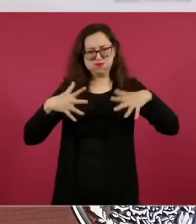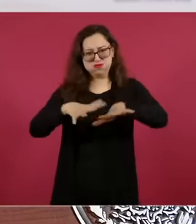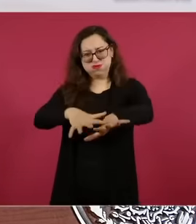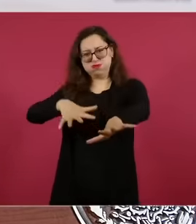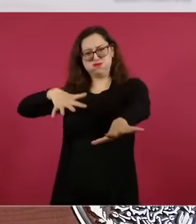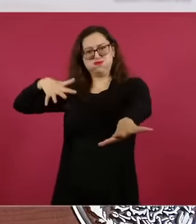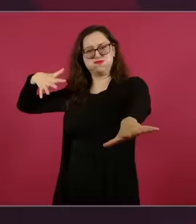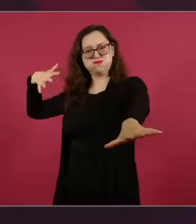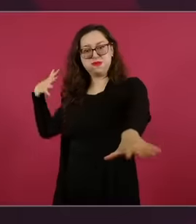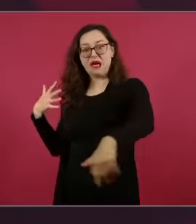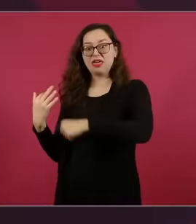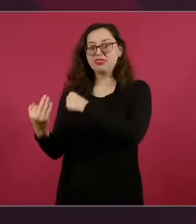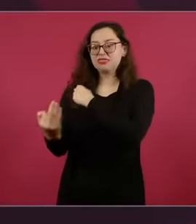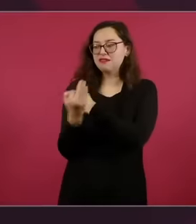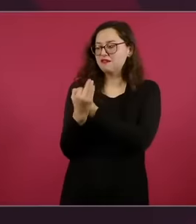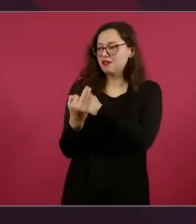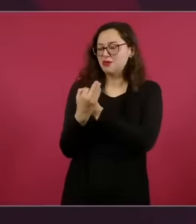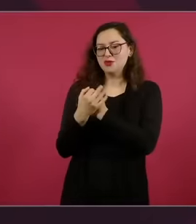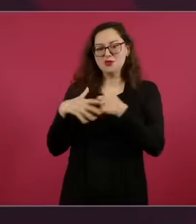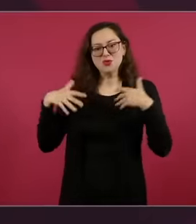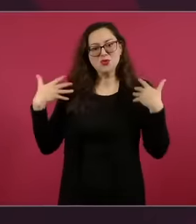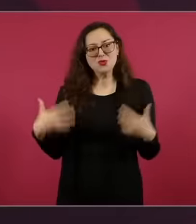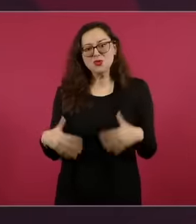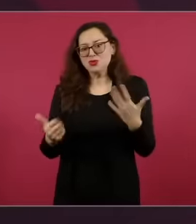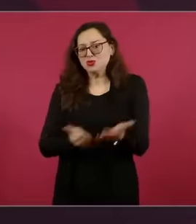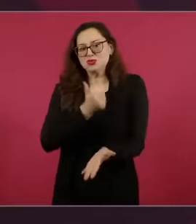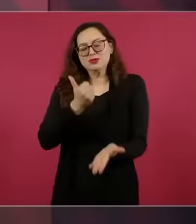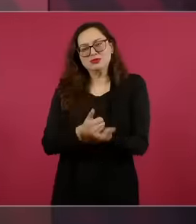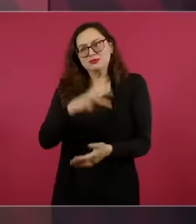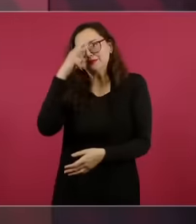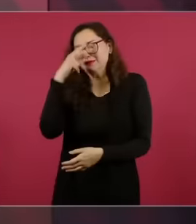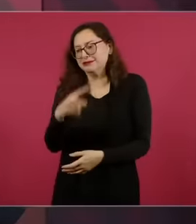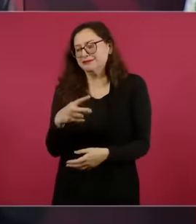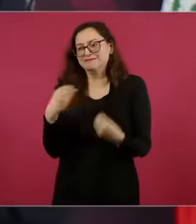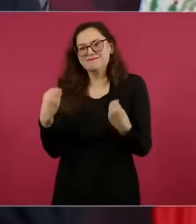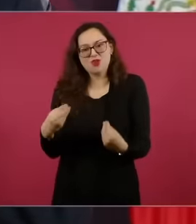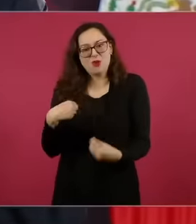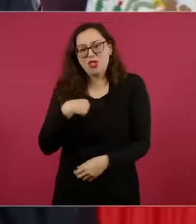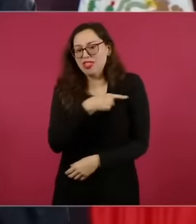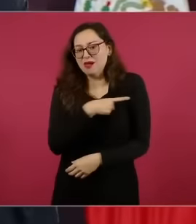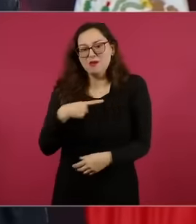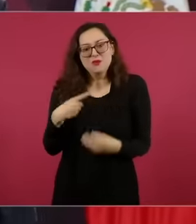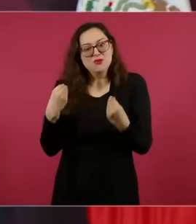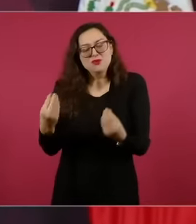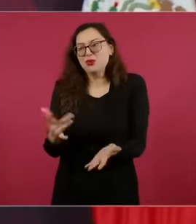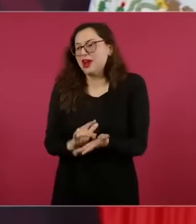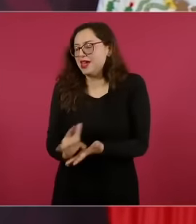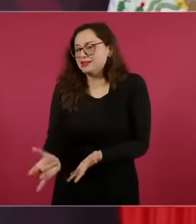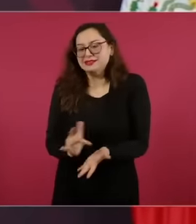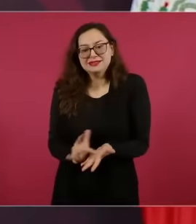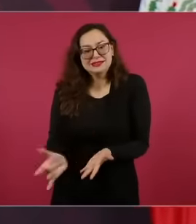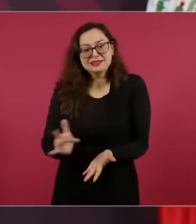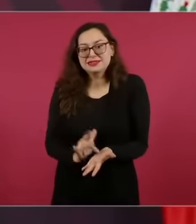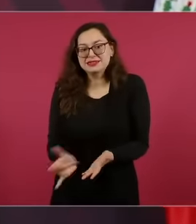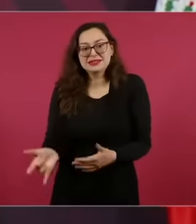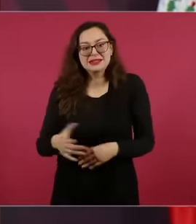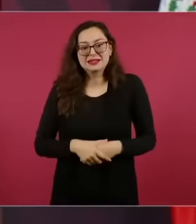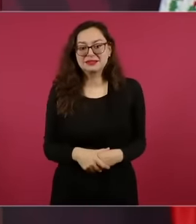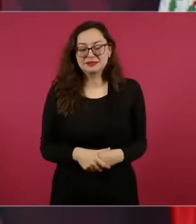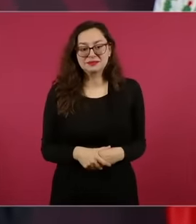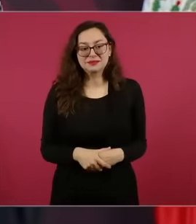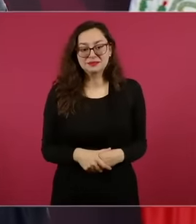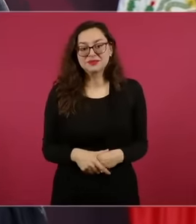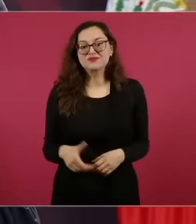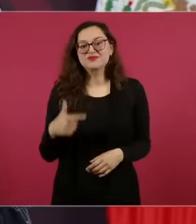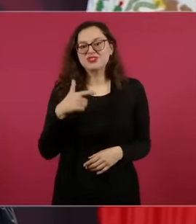Entonces, le debo muchísimo a la ciudad, mucho, mucho, mucho. Y estaba yo entre molesto y más que